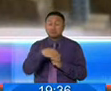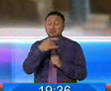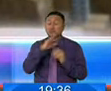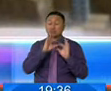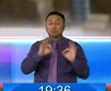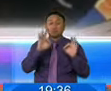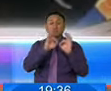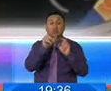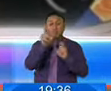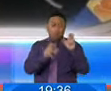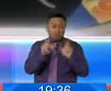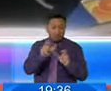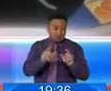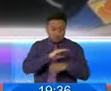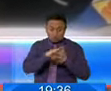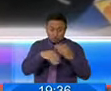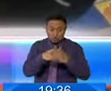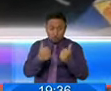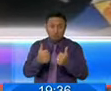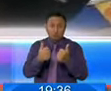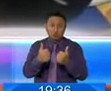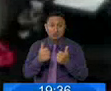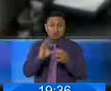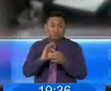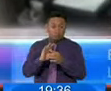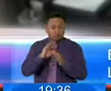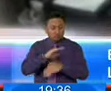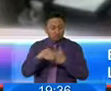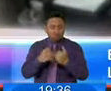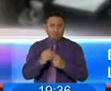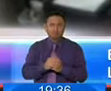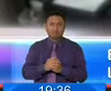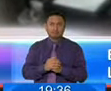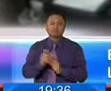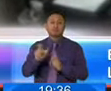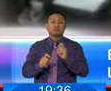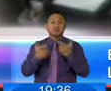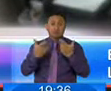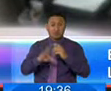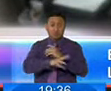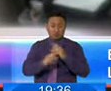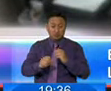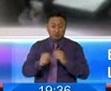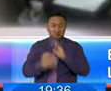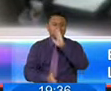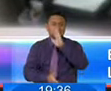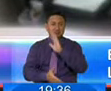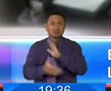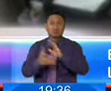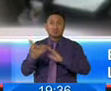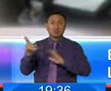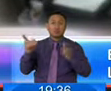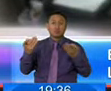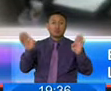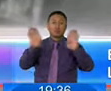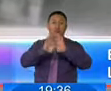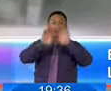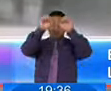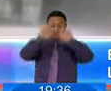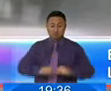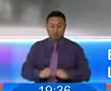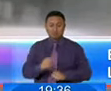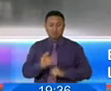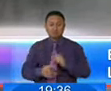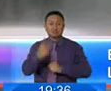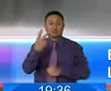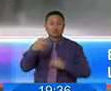hubo que lamentar físicamente con ninguno de mis compañeros. Los delincuentes, luego de cometido el atraco, cerraron las puertas del local y huyeron